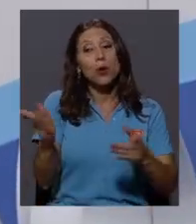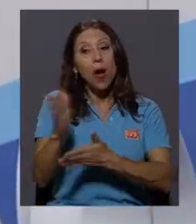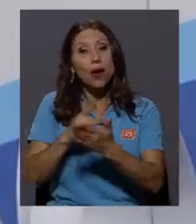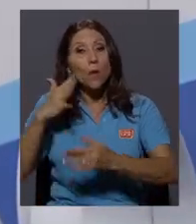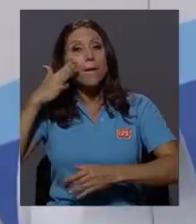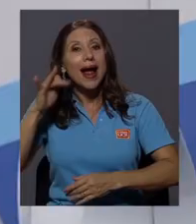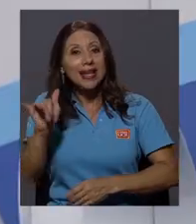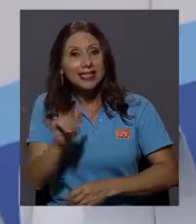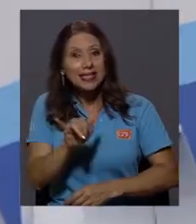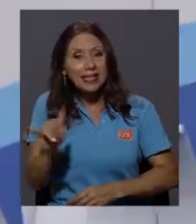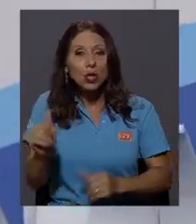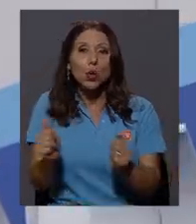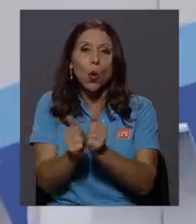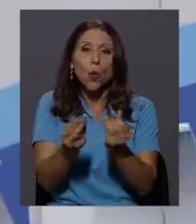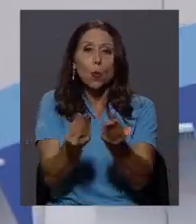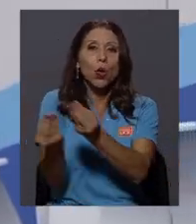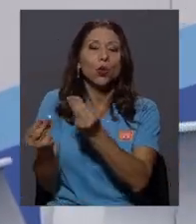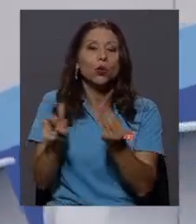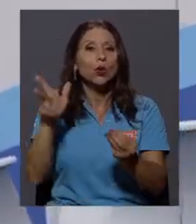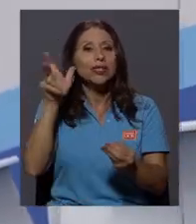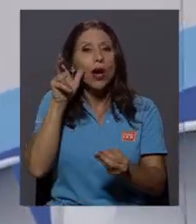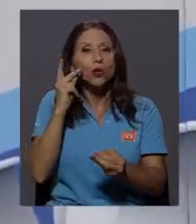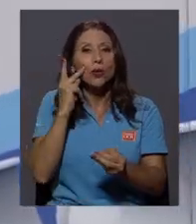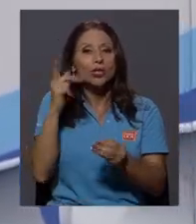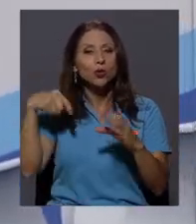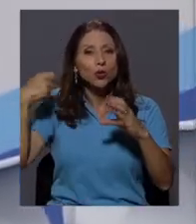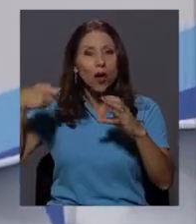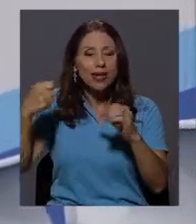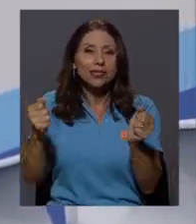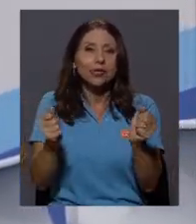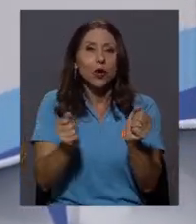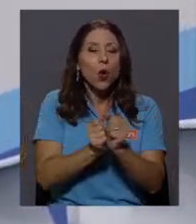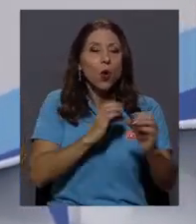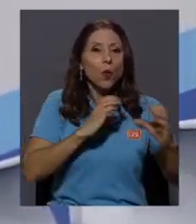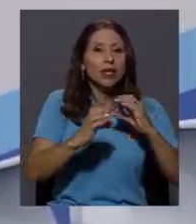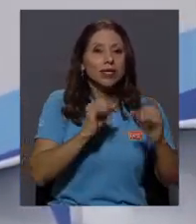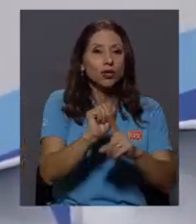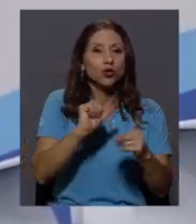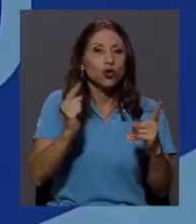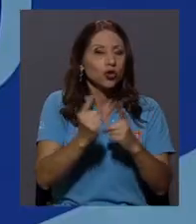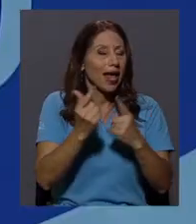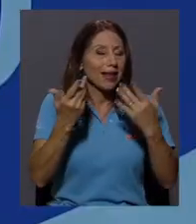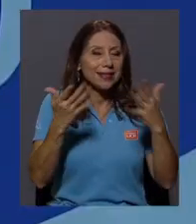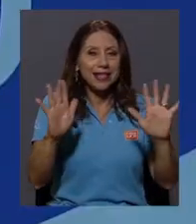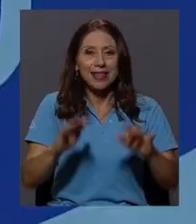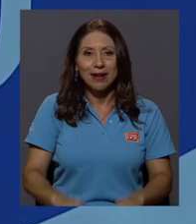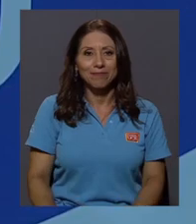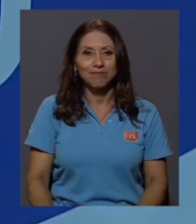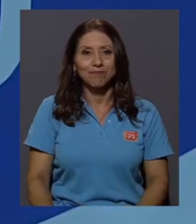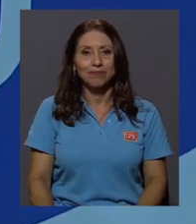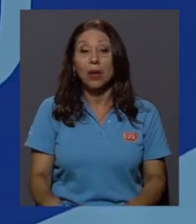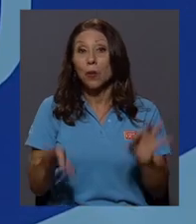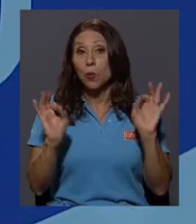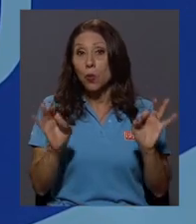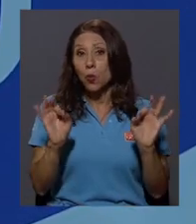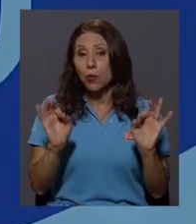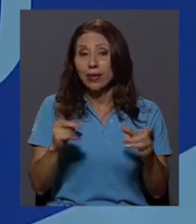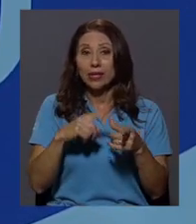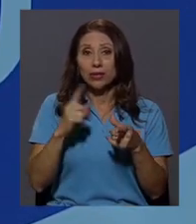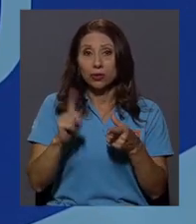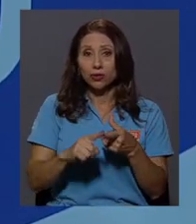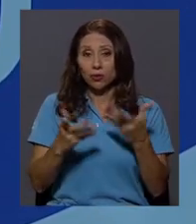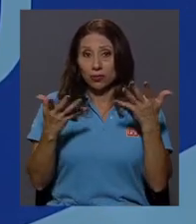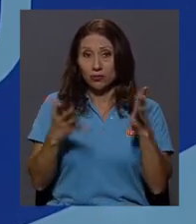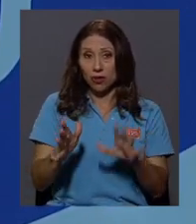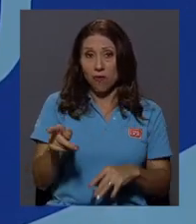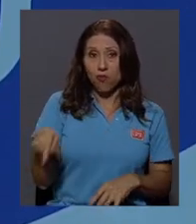aparece con los productores audiovisuales con la comunicación social etcétera muy bien patricia así que una vez